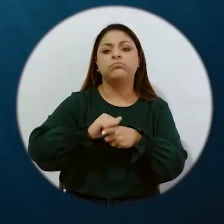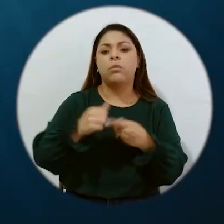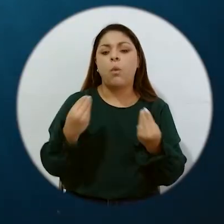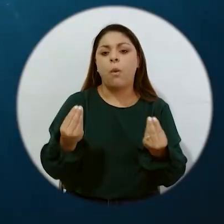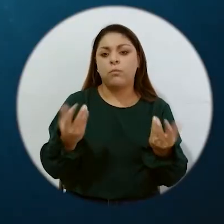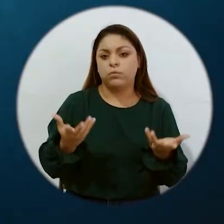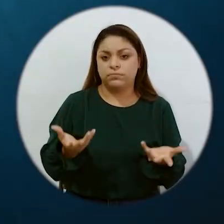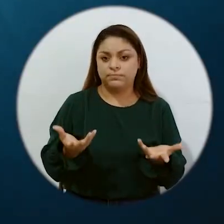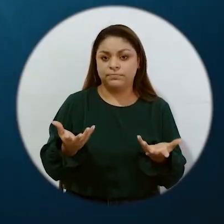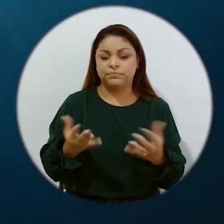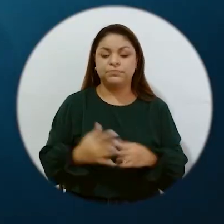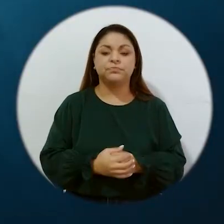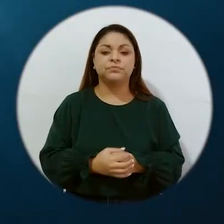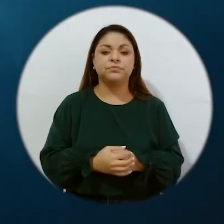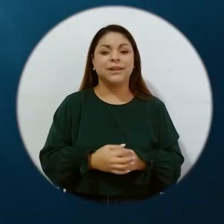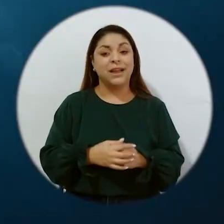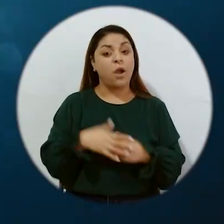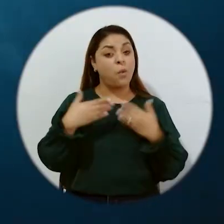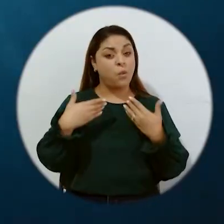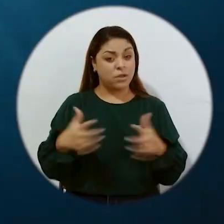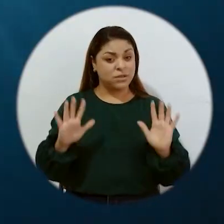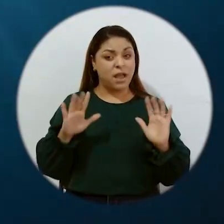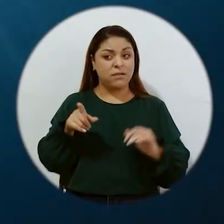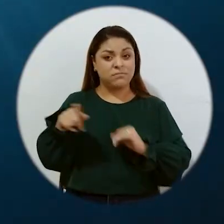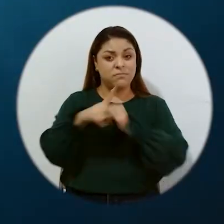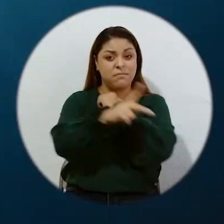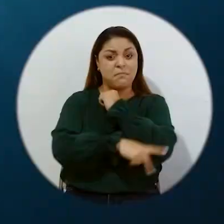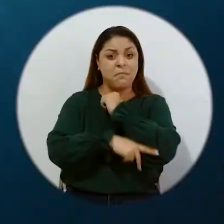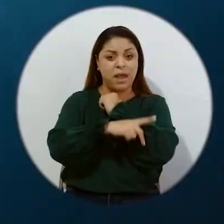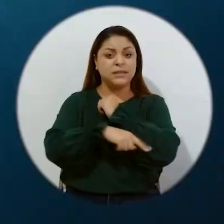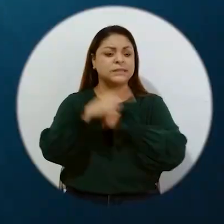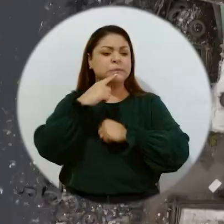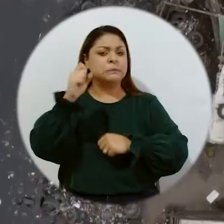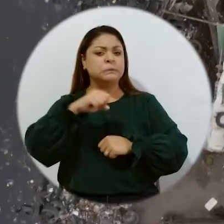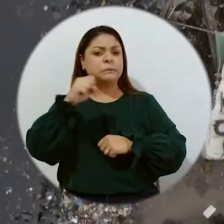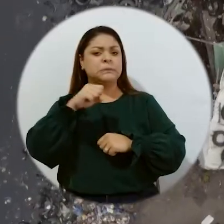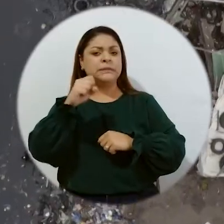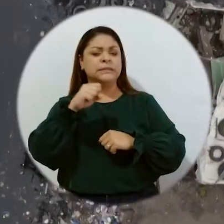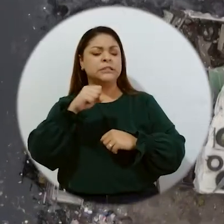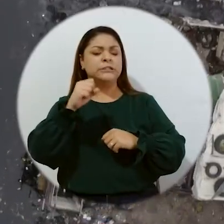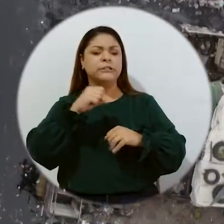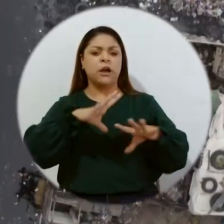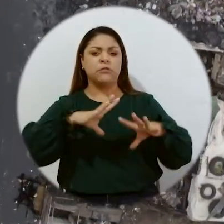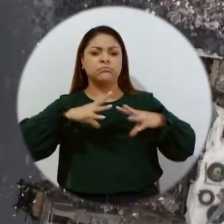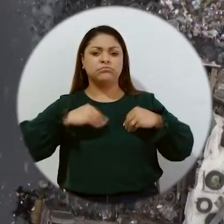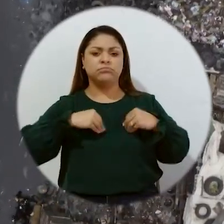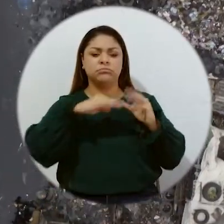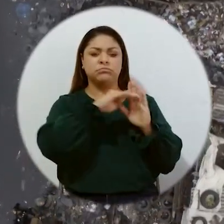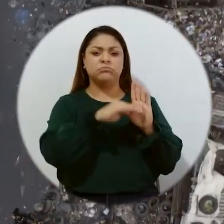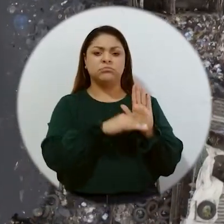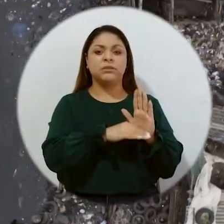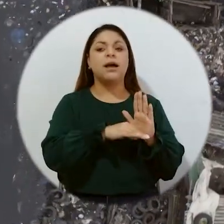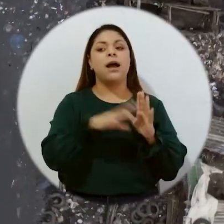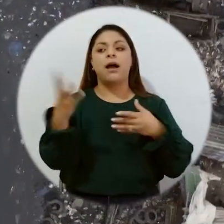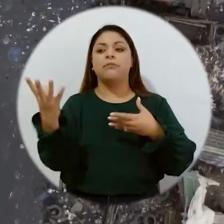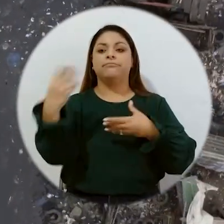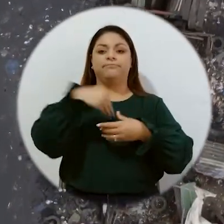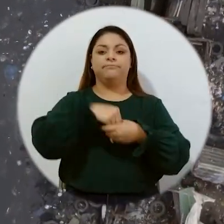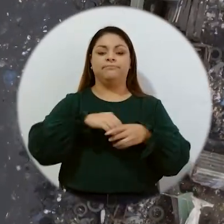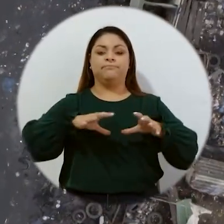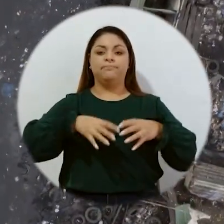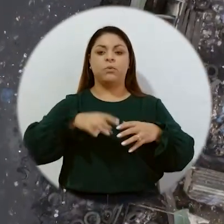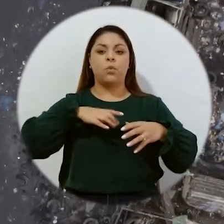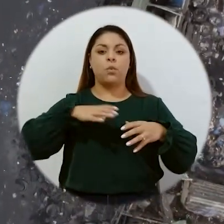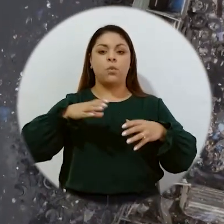tipo de... Digamos que una vez que los países han ratificado estos convenios, entran a